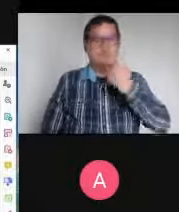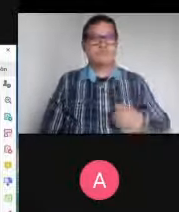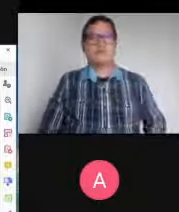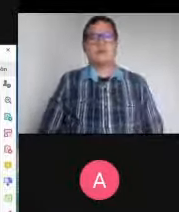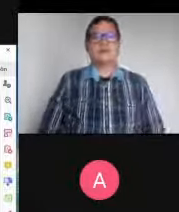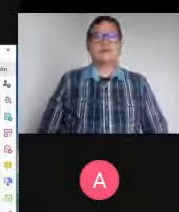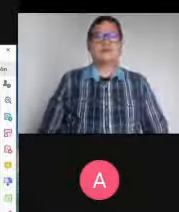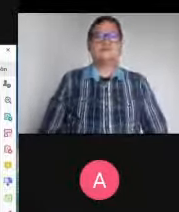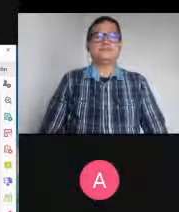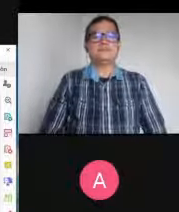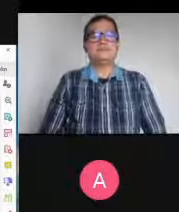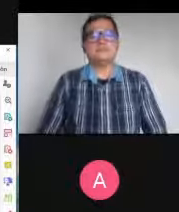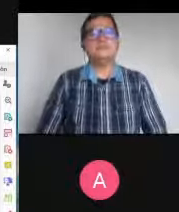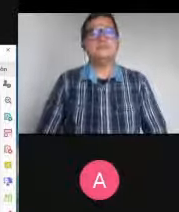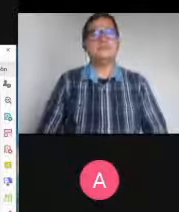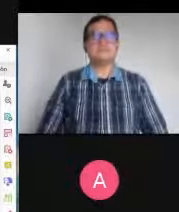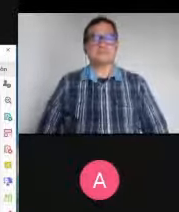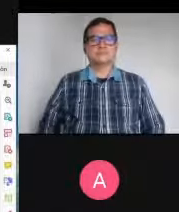Bueno,